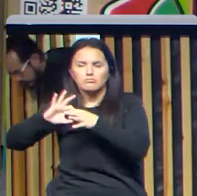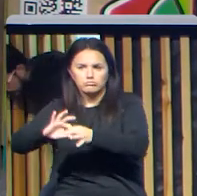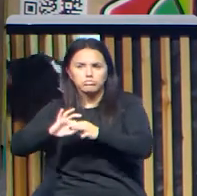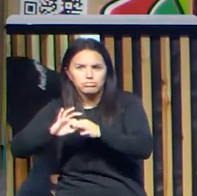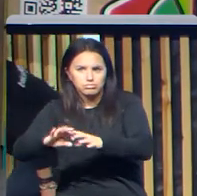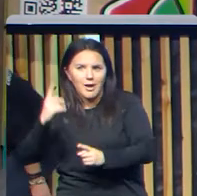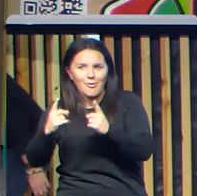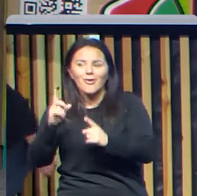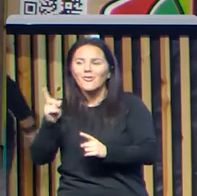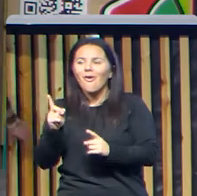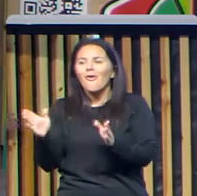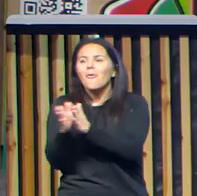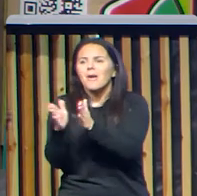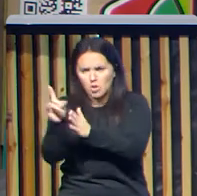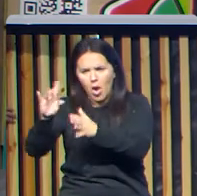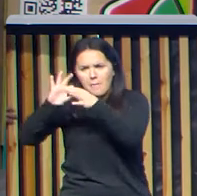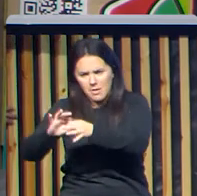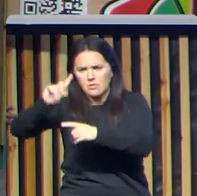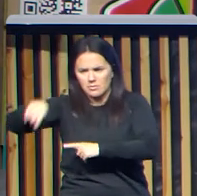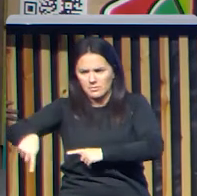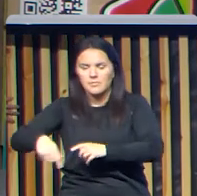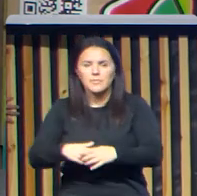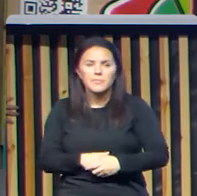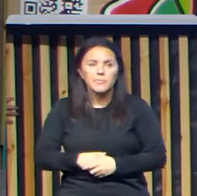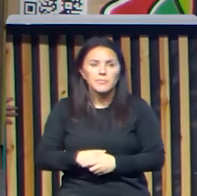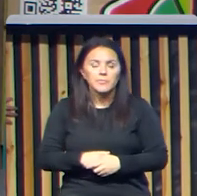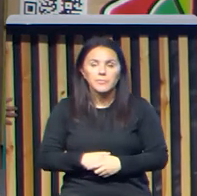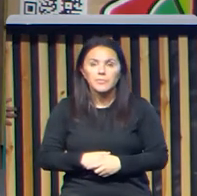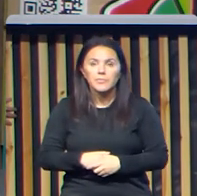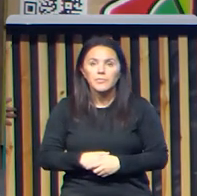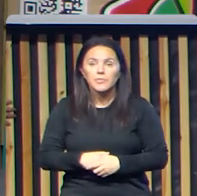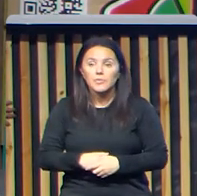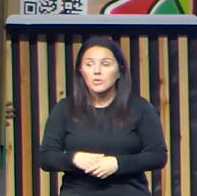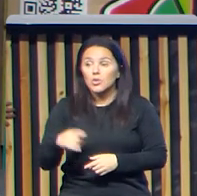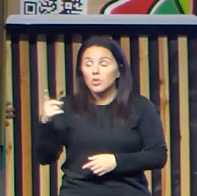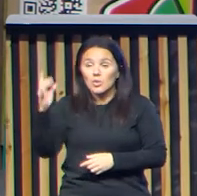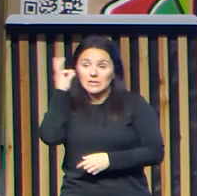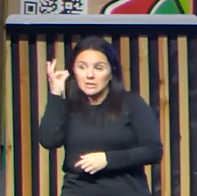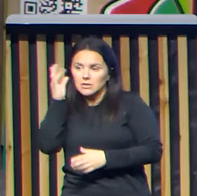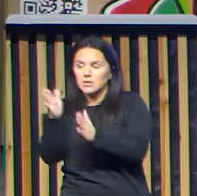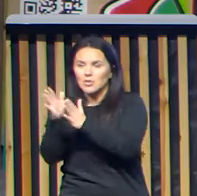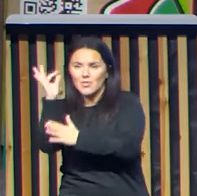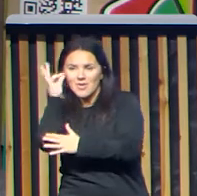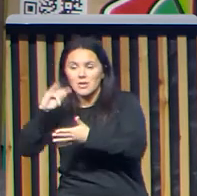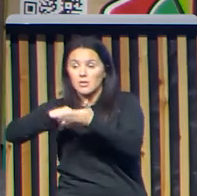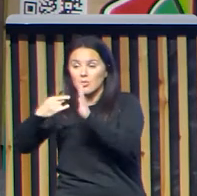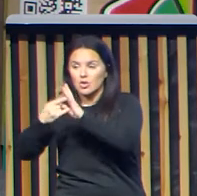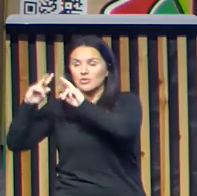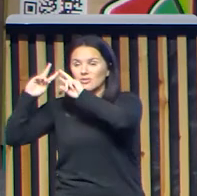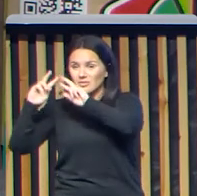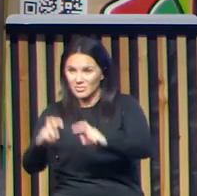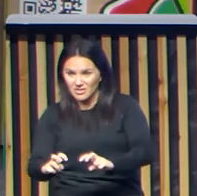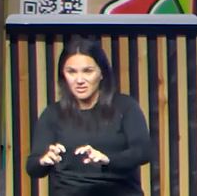o sea No solo son colegas son amigos y una de ellas es colega amiga compañera del proyecto de